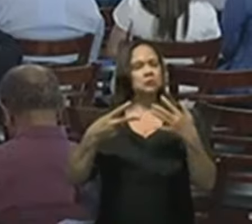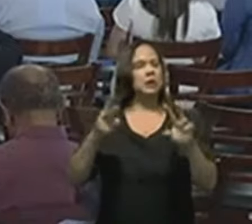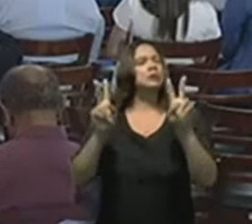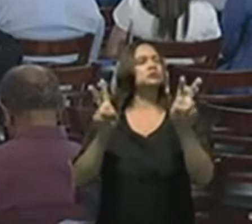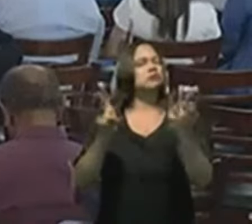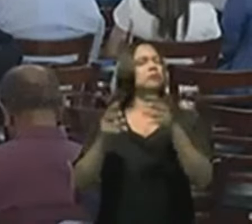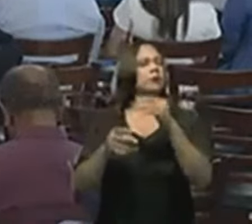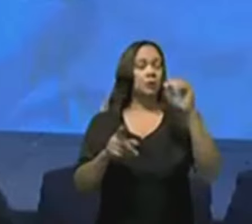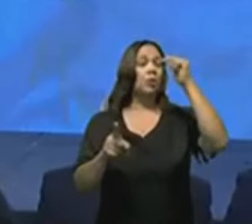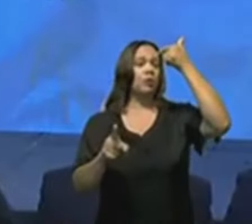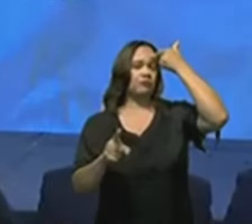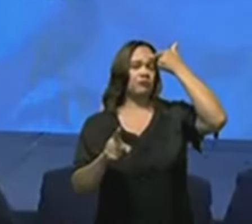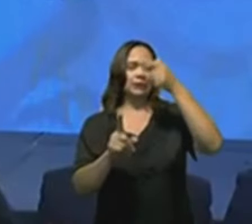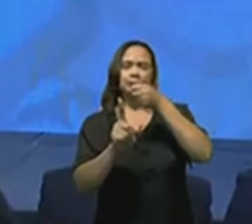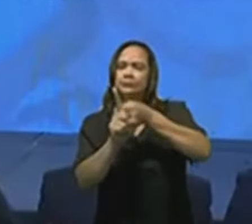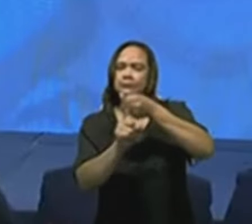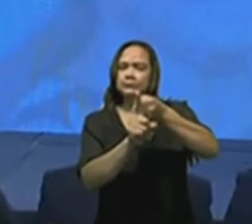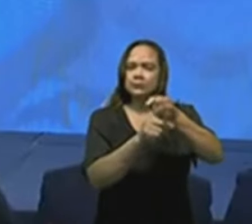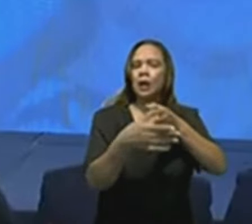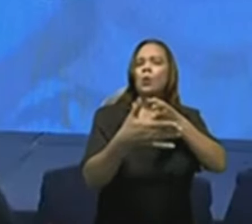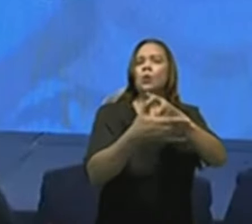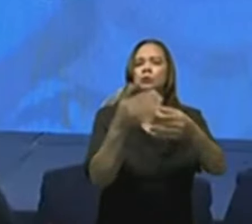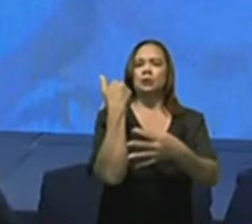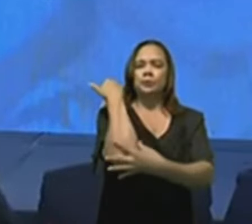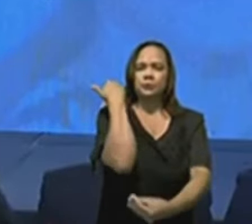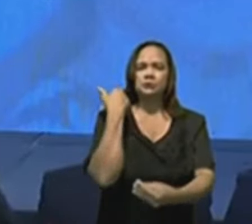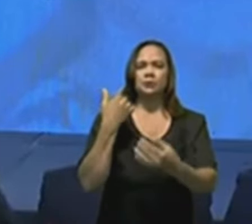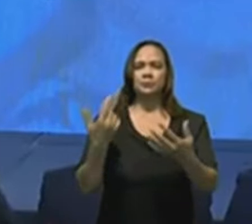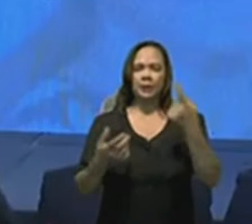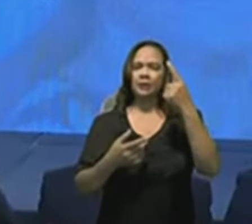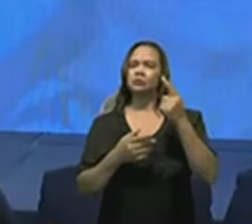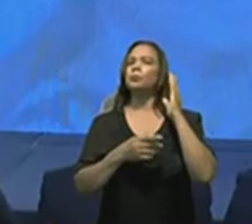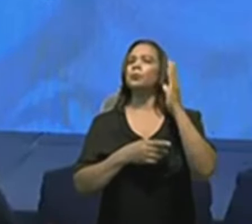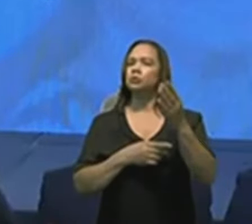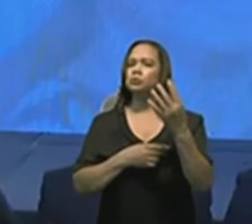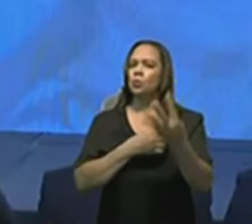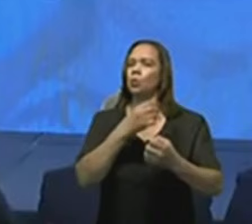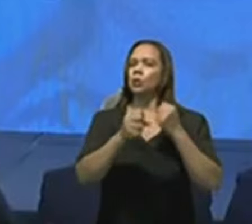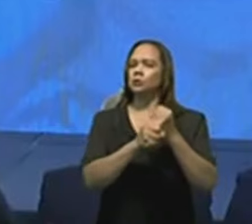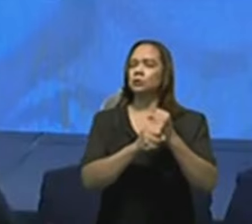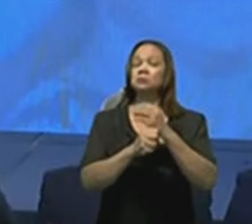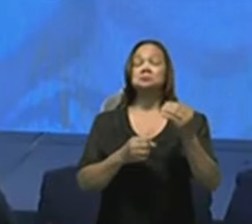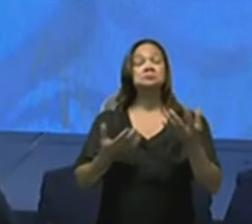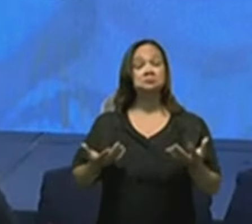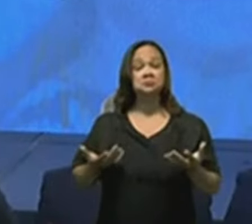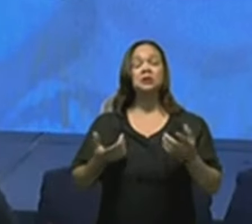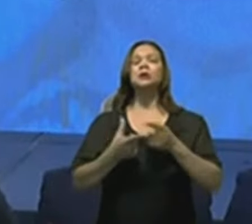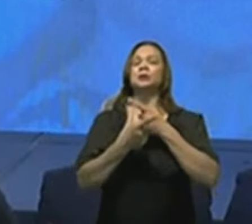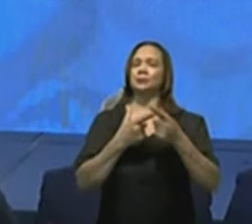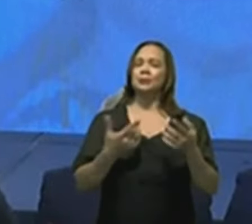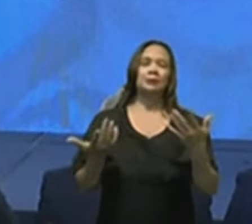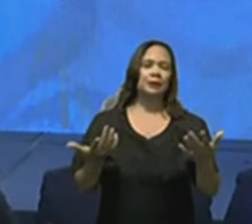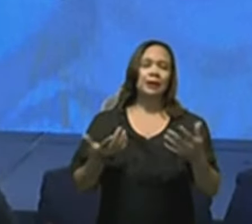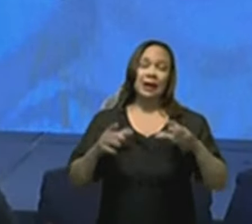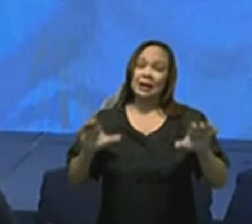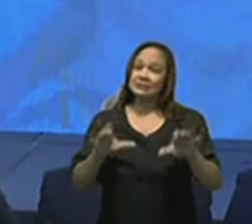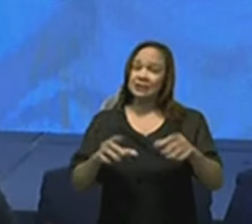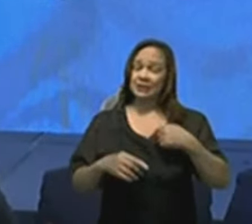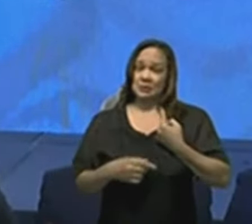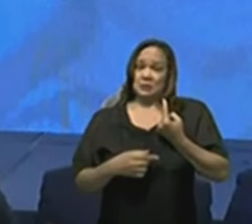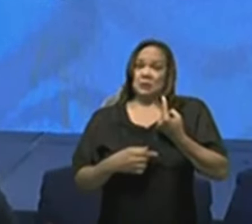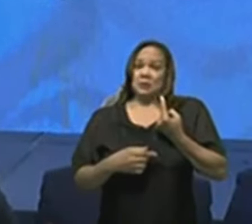que cuando le hicieron una pregunta al presidente volvió y le y la llamó para que sea ella la que diera los